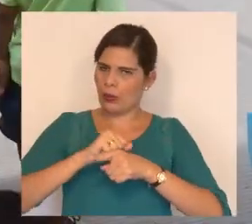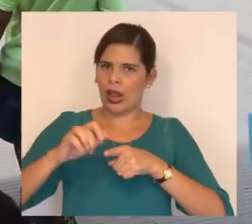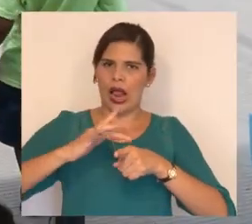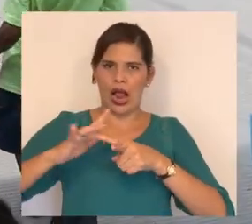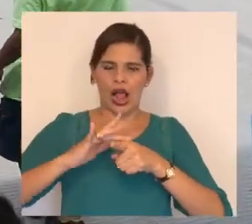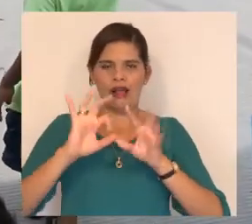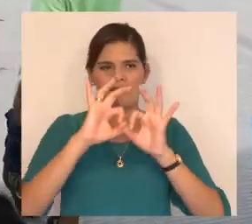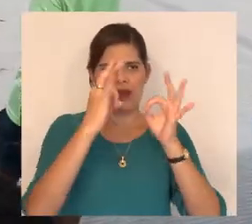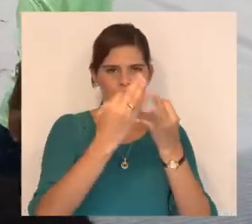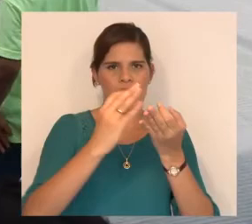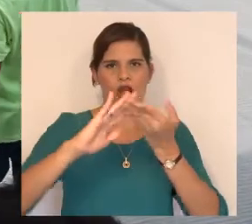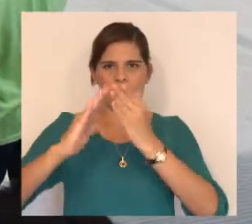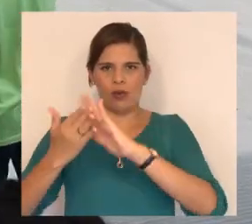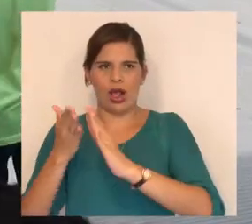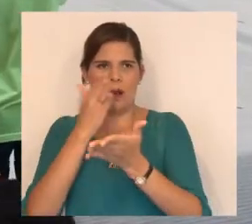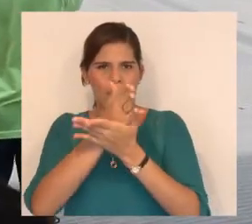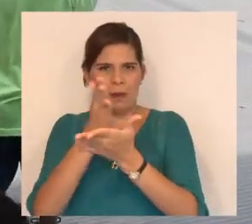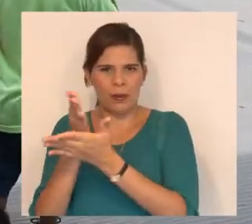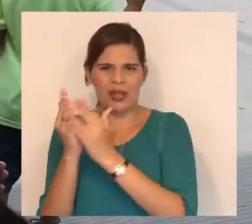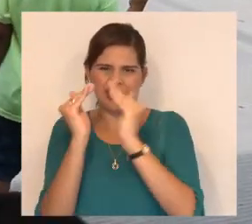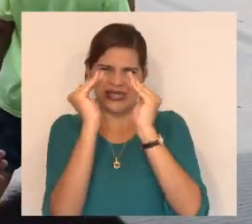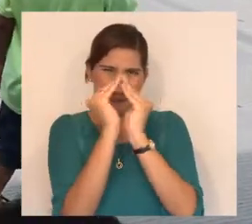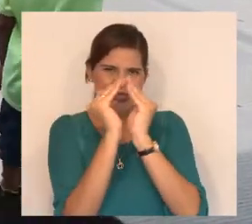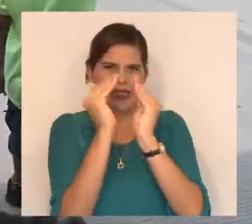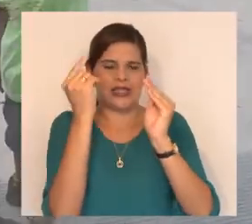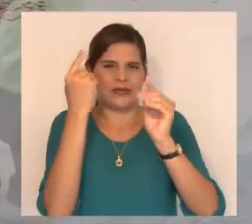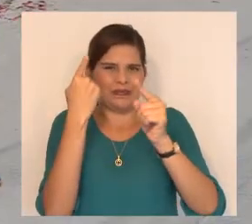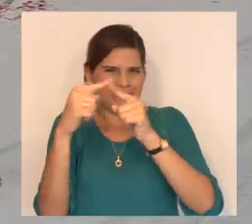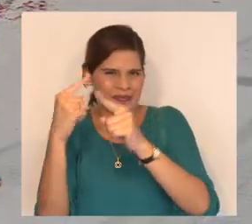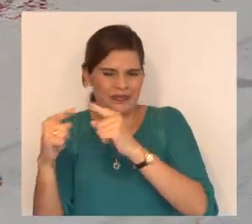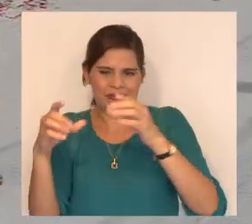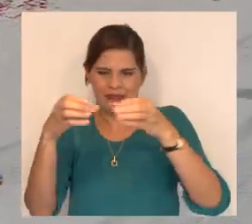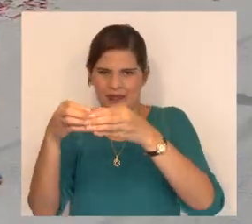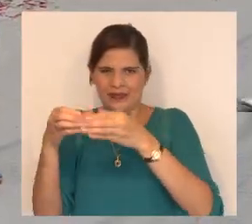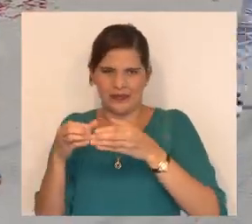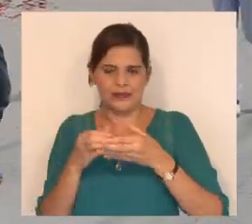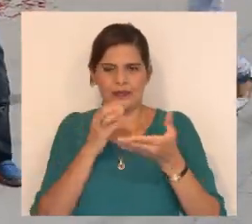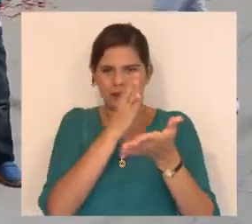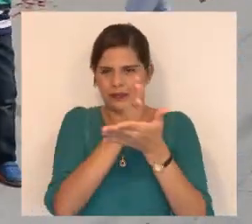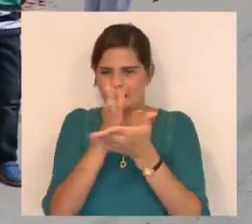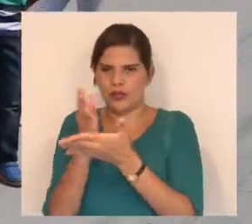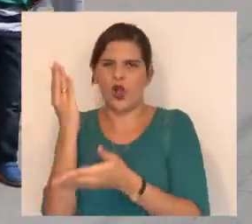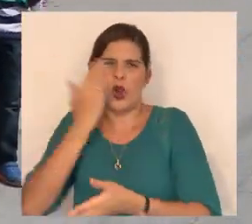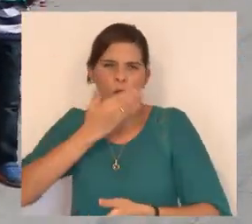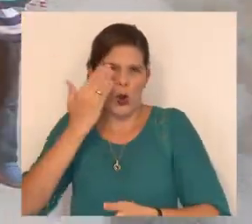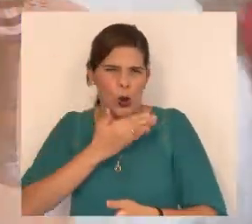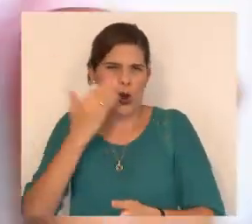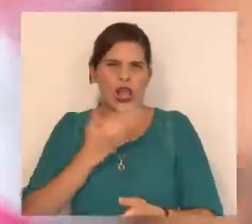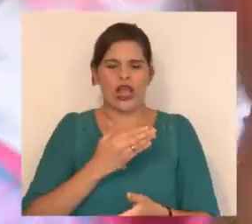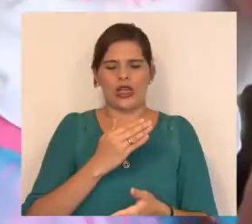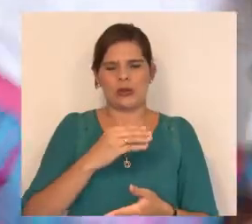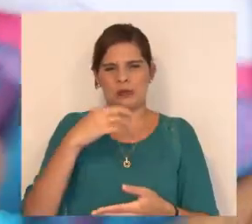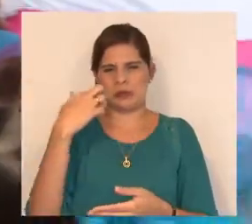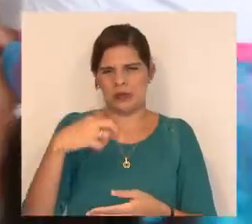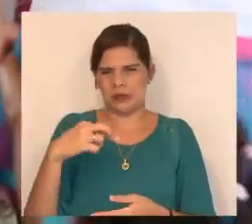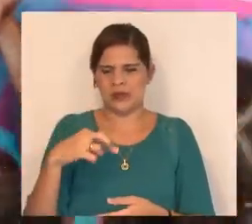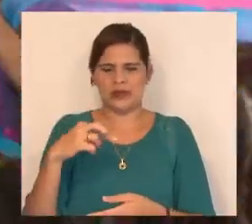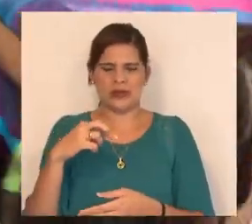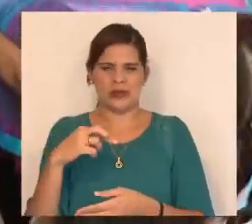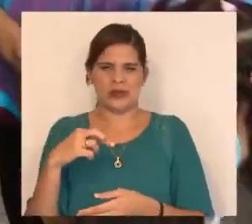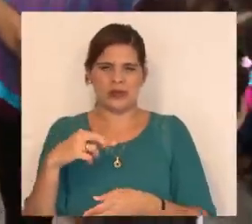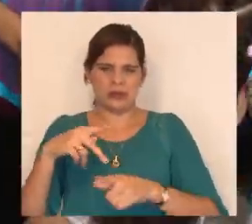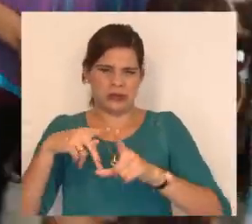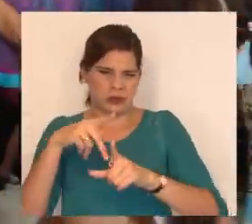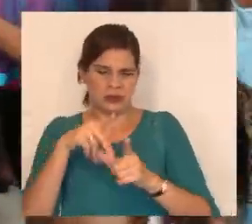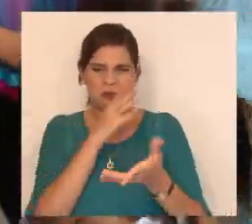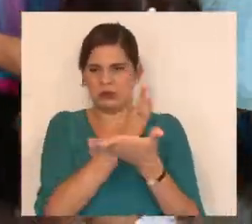Estos chicos cumplieron con este periodo preprofesional en las áreas de familia y comunidad, centros de desarrollo integral a la primera infancia y